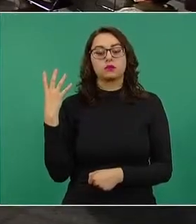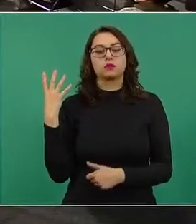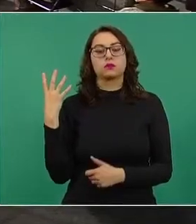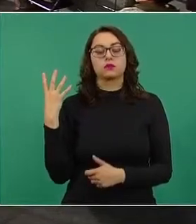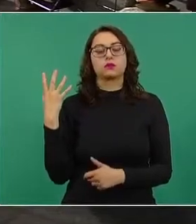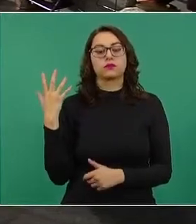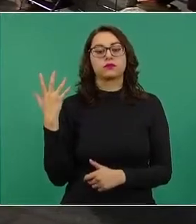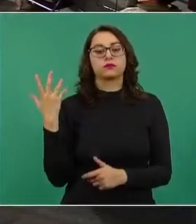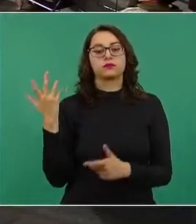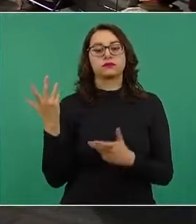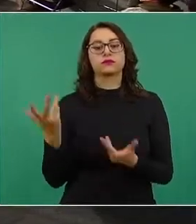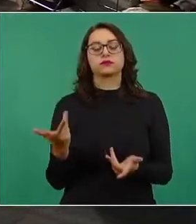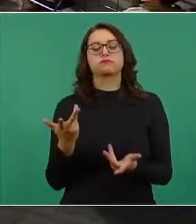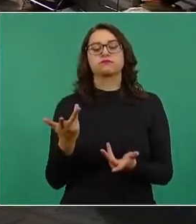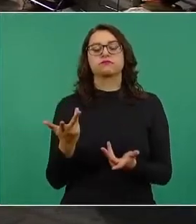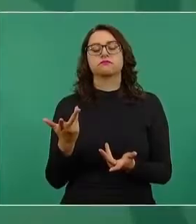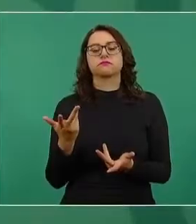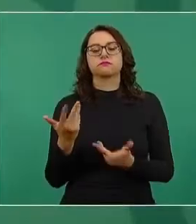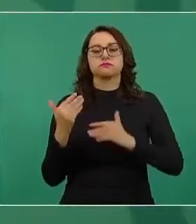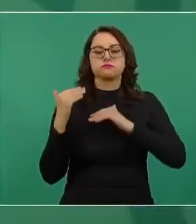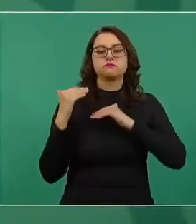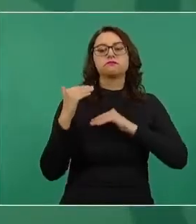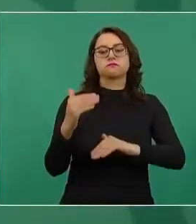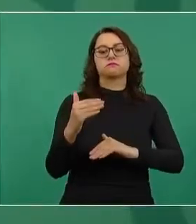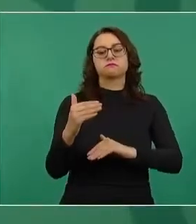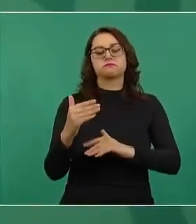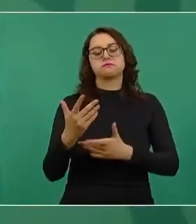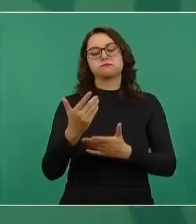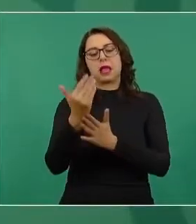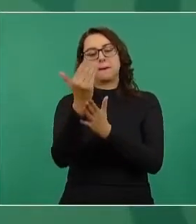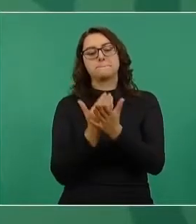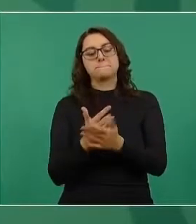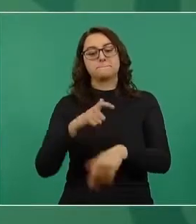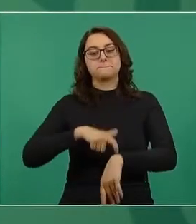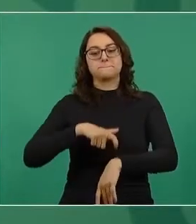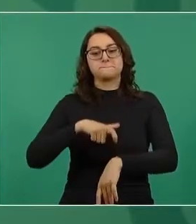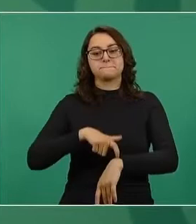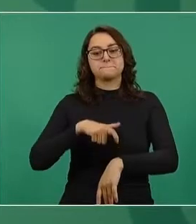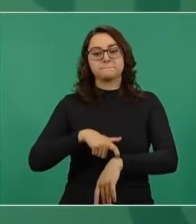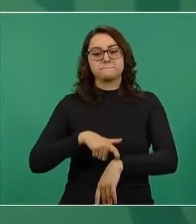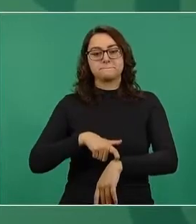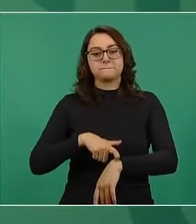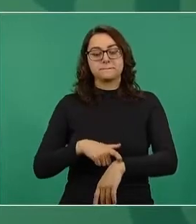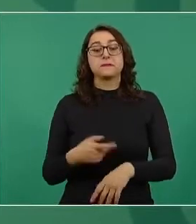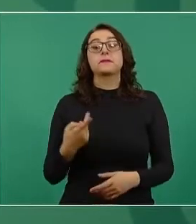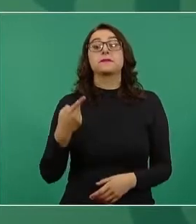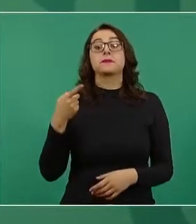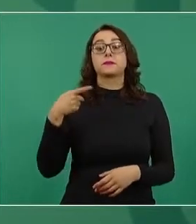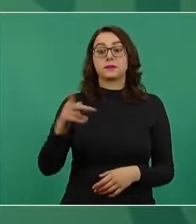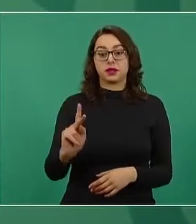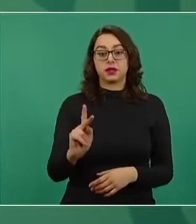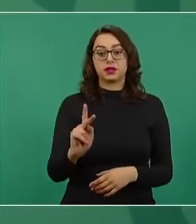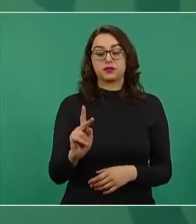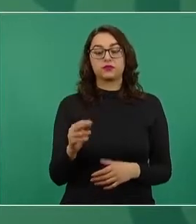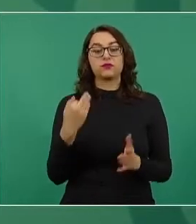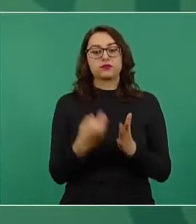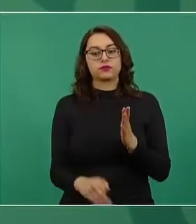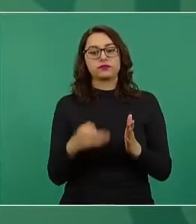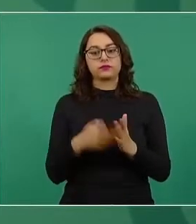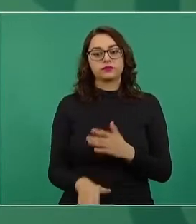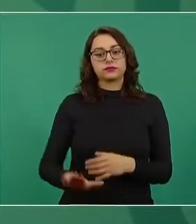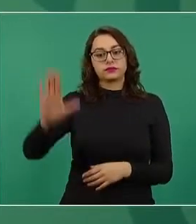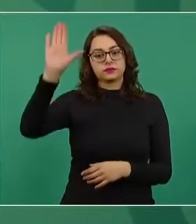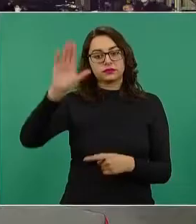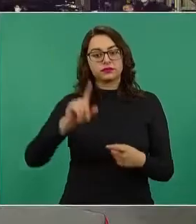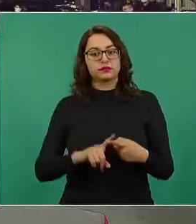limitar la conferencia del día de hoy. Sin embargo, sí vamos a cumplir dándole la palabra a